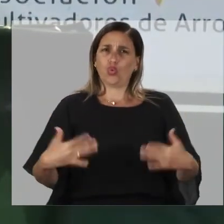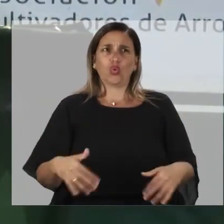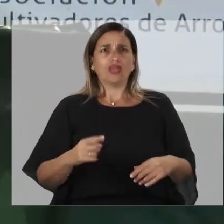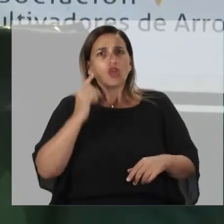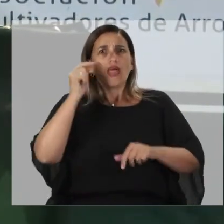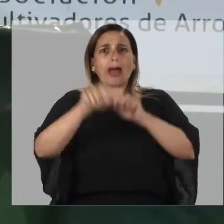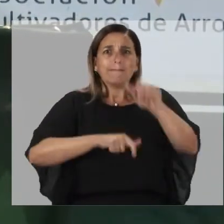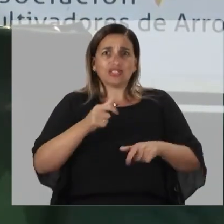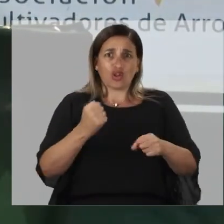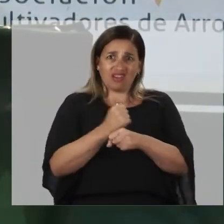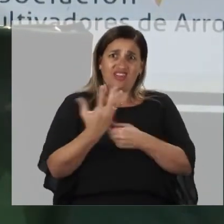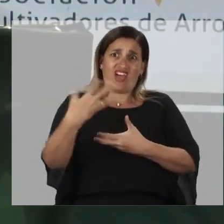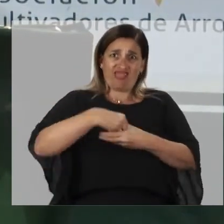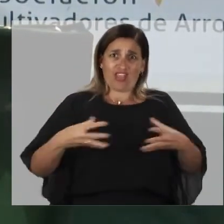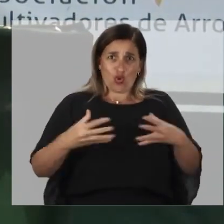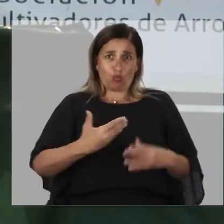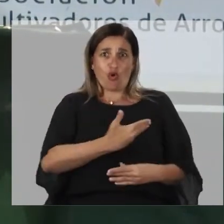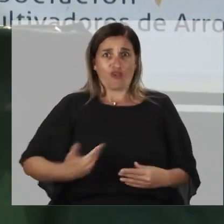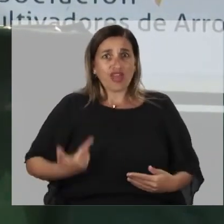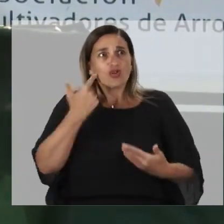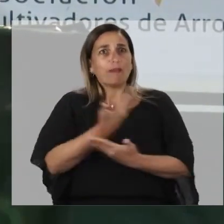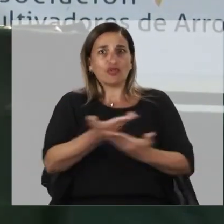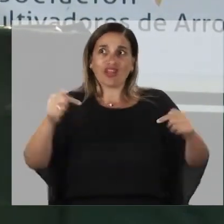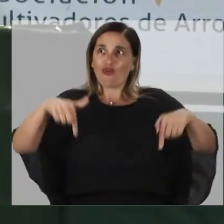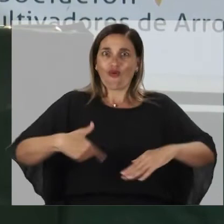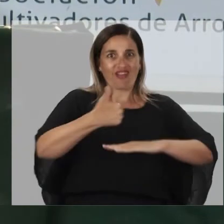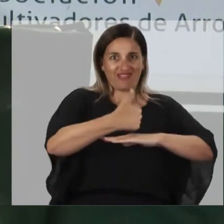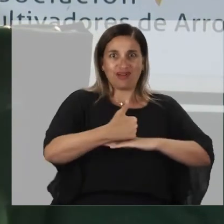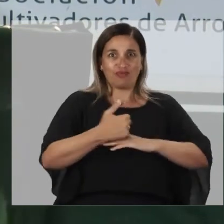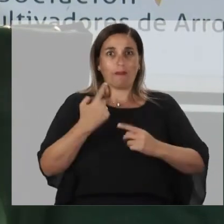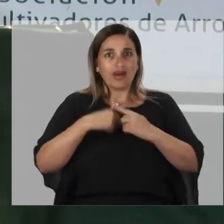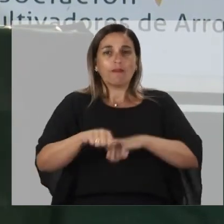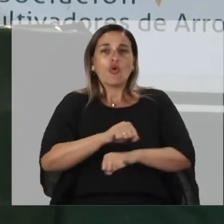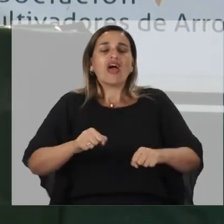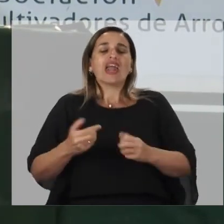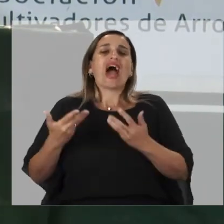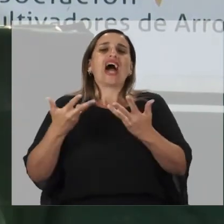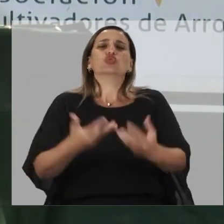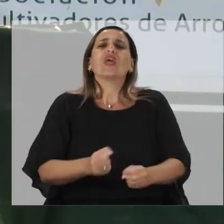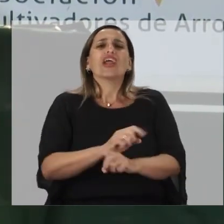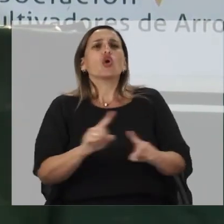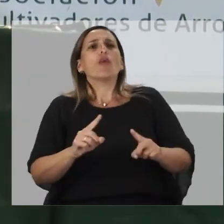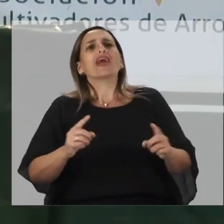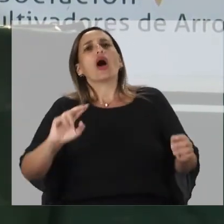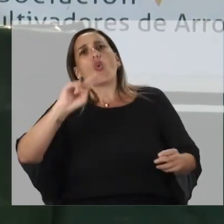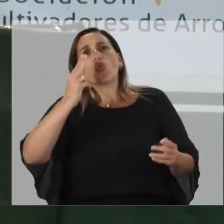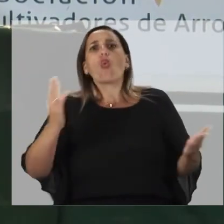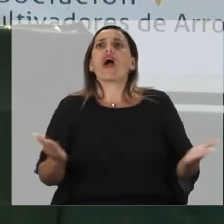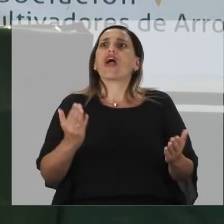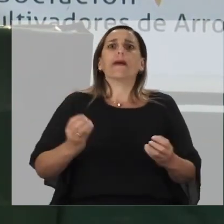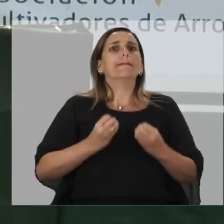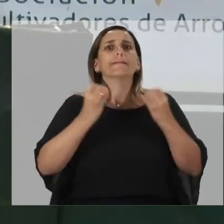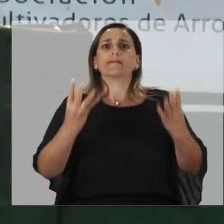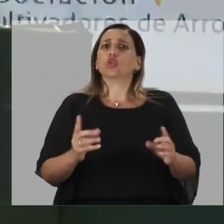orgullo enorme de toda la gente que integra el gobierno que está acá, que está dando lo mejor de sí para ayudar, no